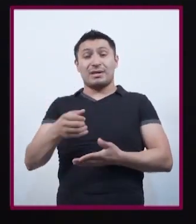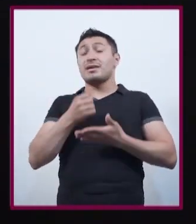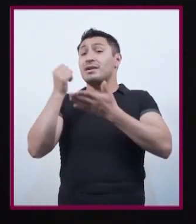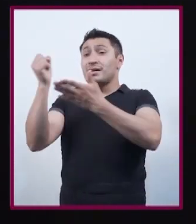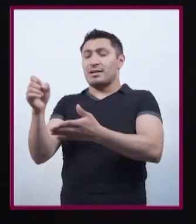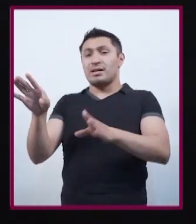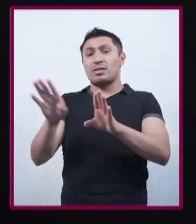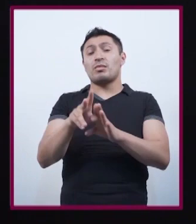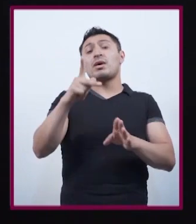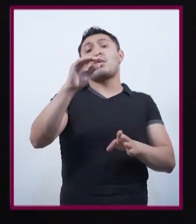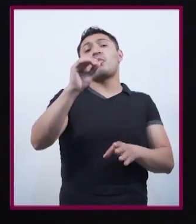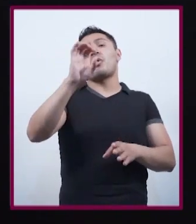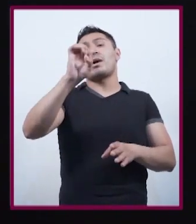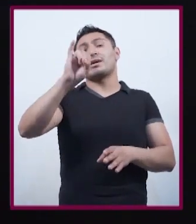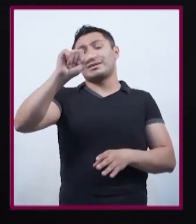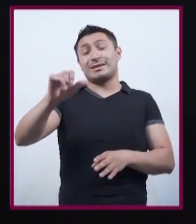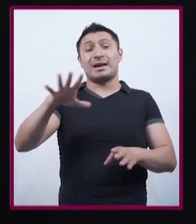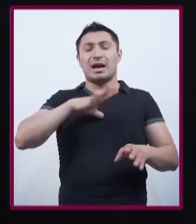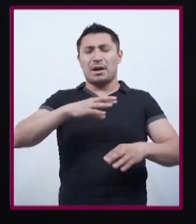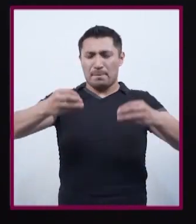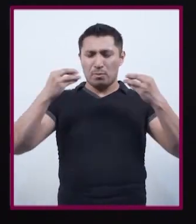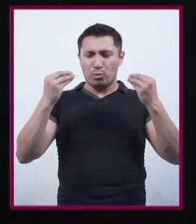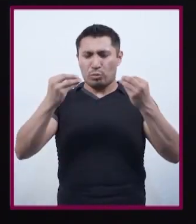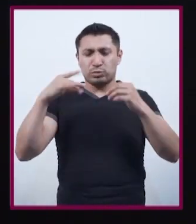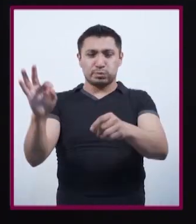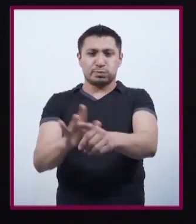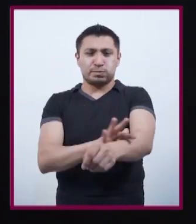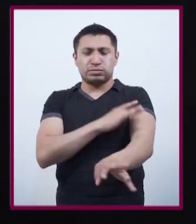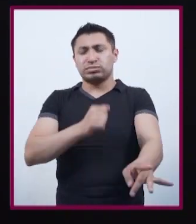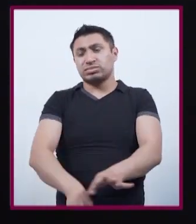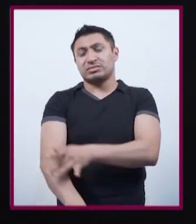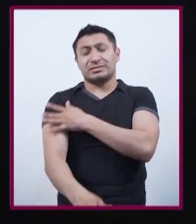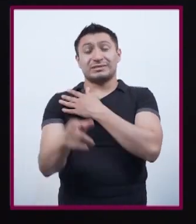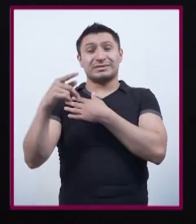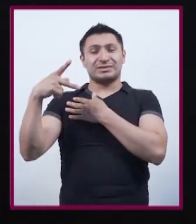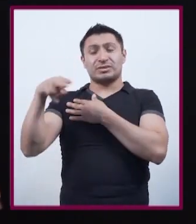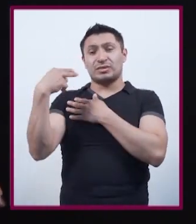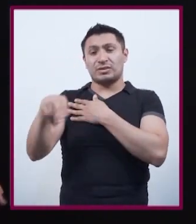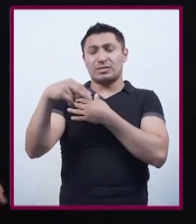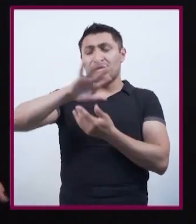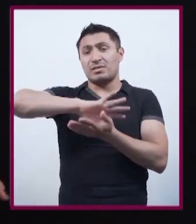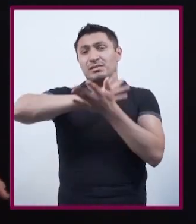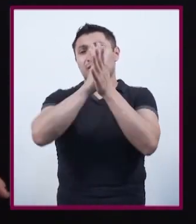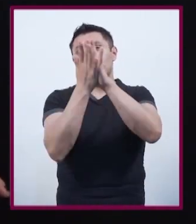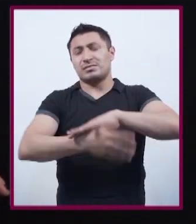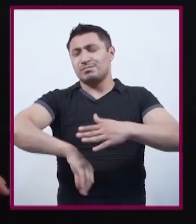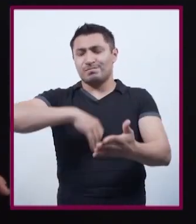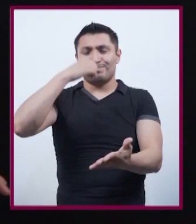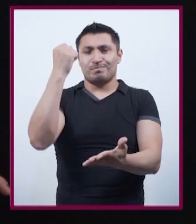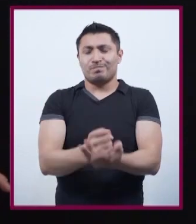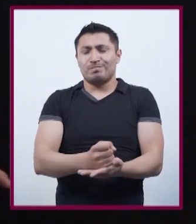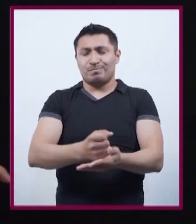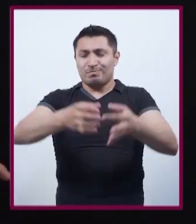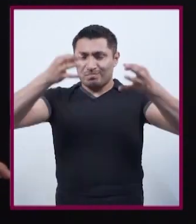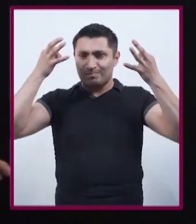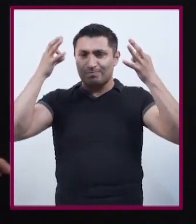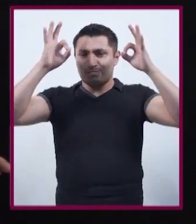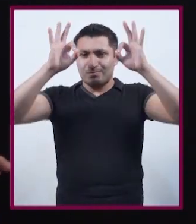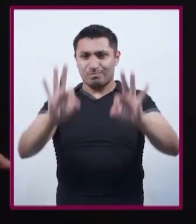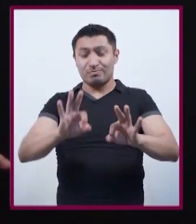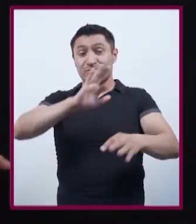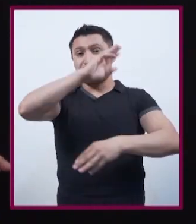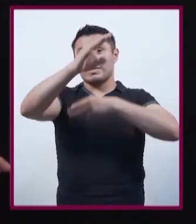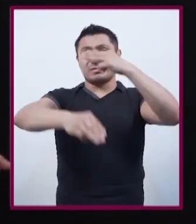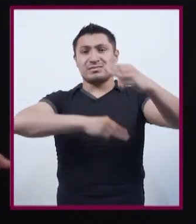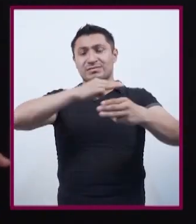los fundamentos para entregarle el Premio Nobel de Literatura a Gabriela Mistral fue la poesía inspirada por poderosas emociones y que